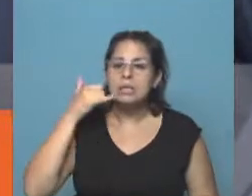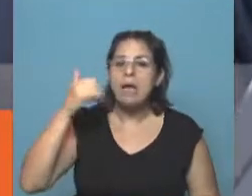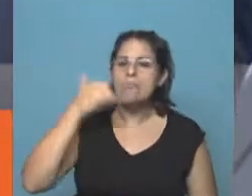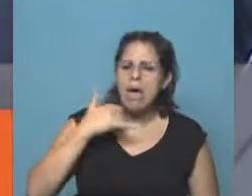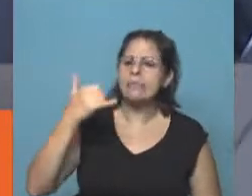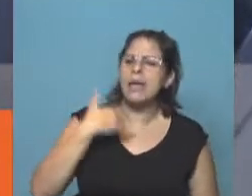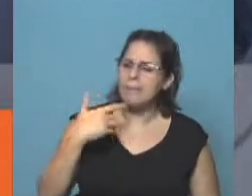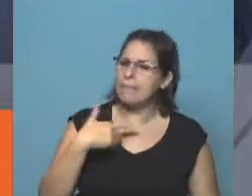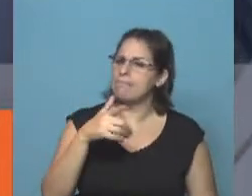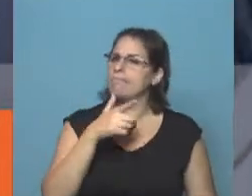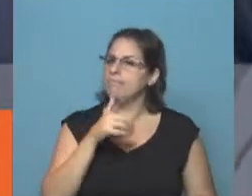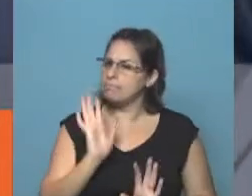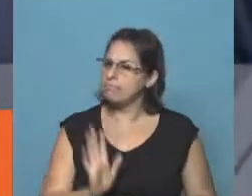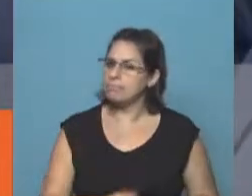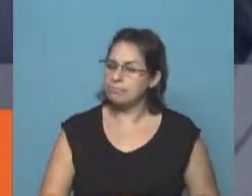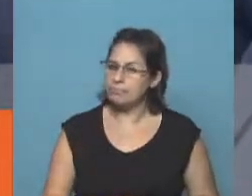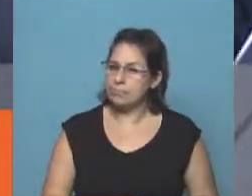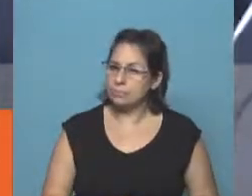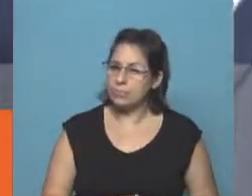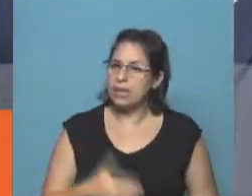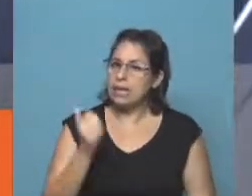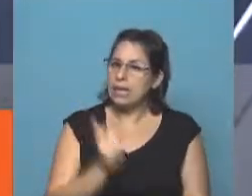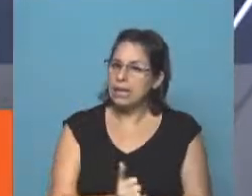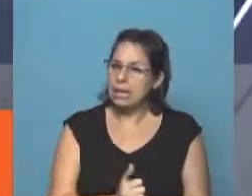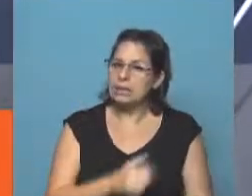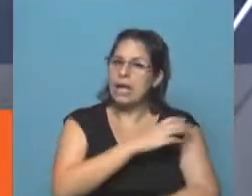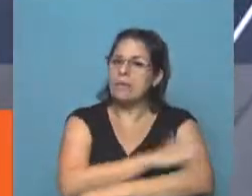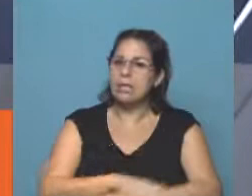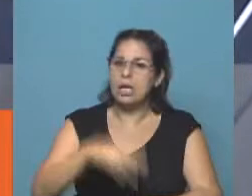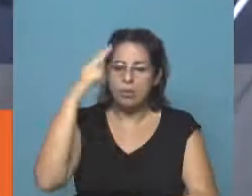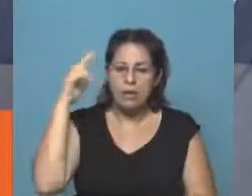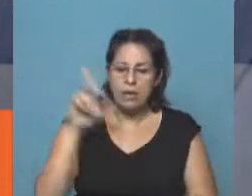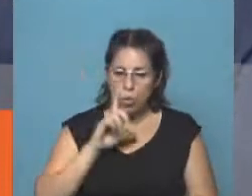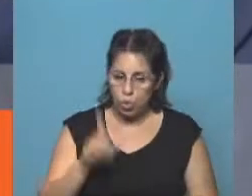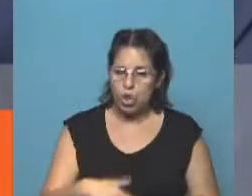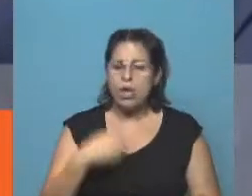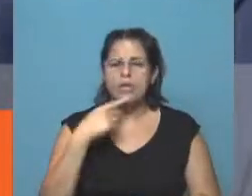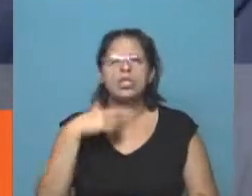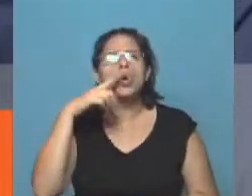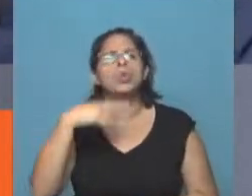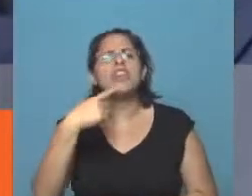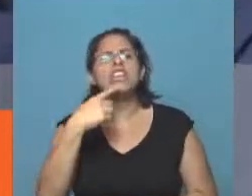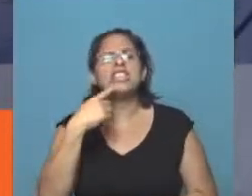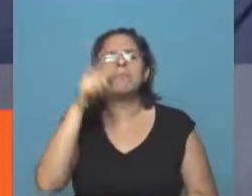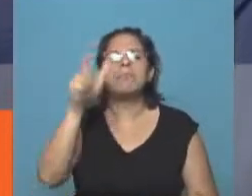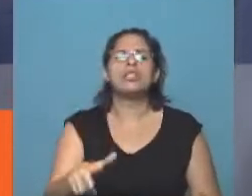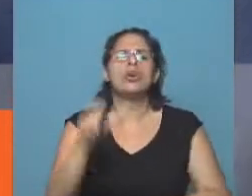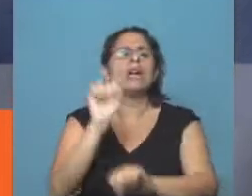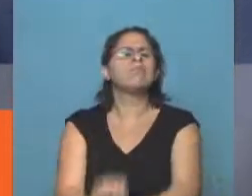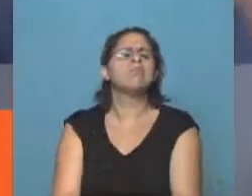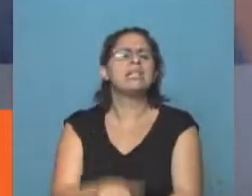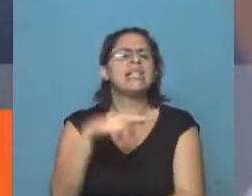que está ahí, la tienen ahí en la villa la 9 de julio. ¿Usted piensa que alguien la tiene retenida ahí? Yo pienso que